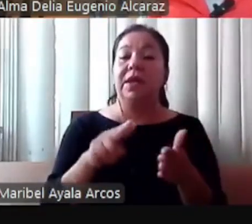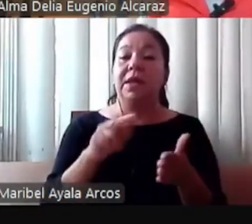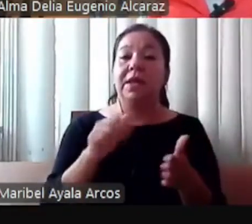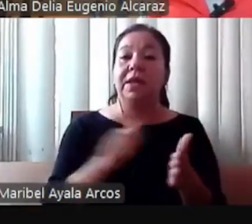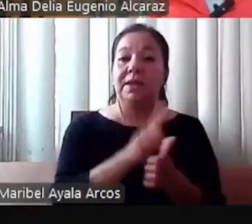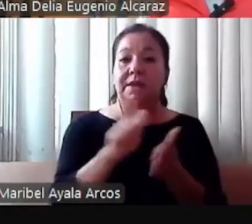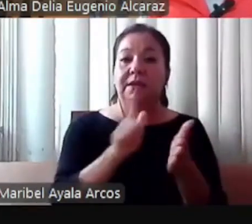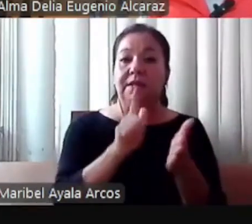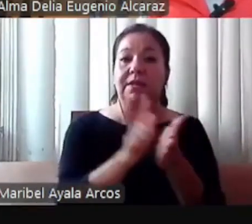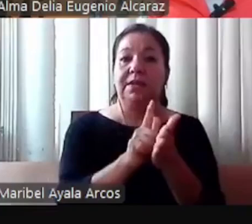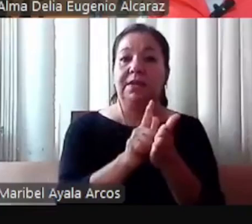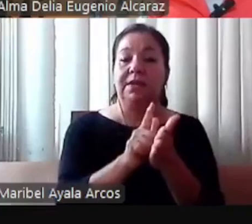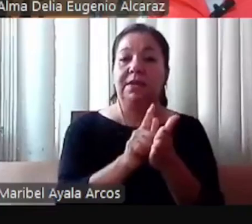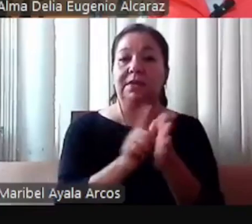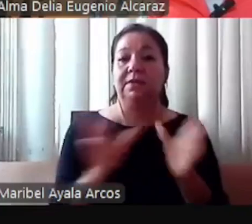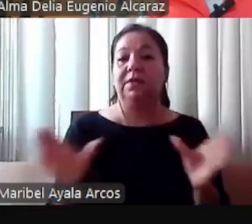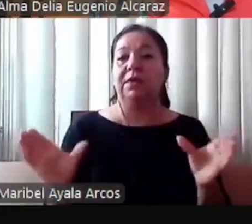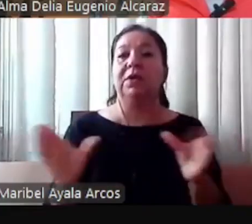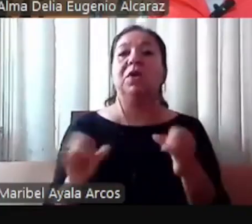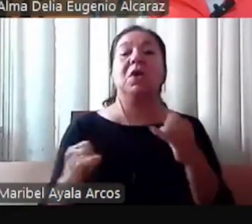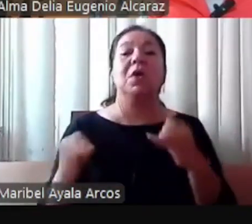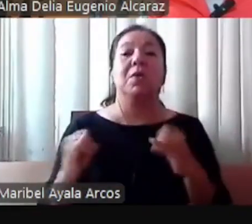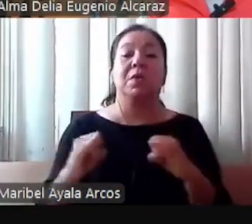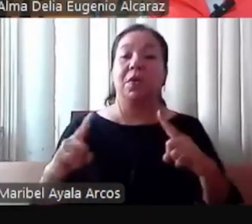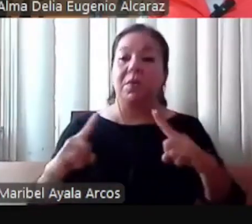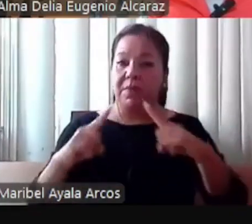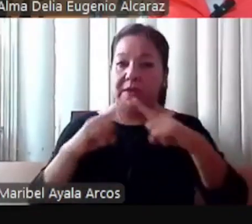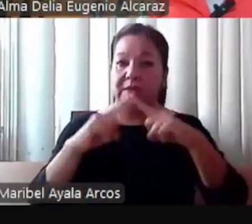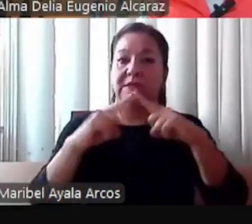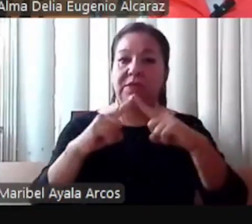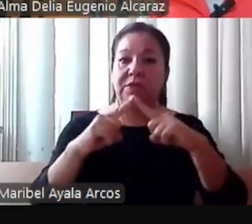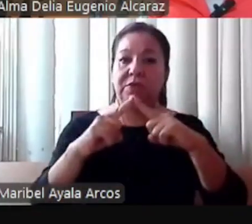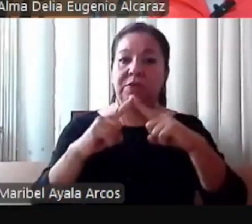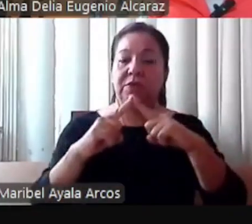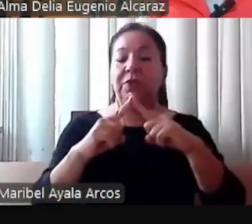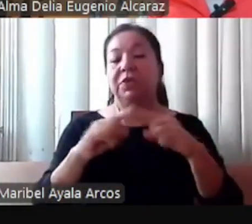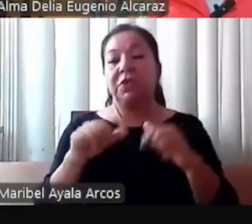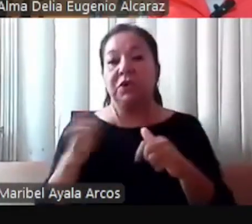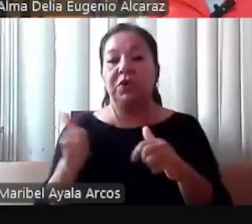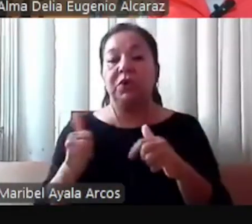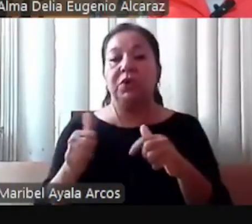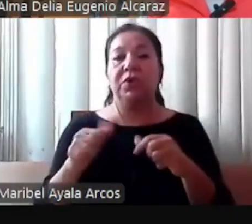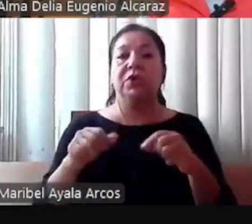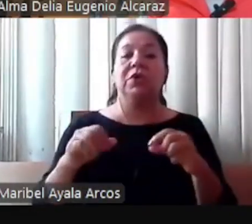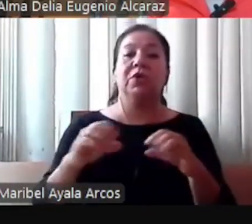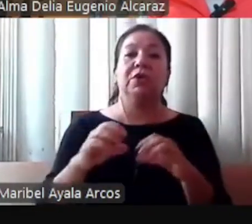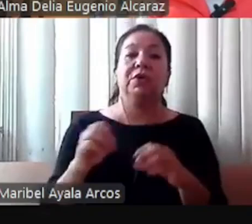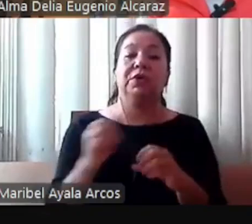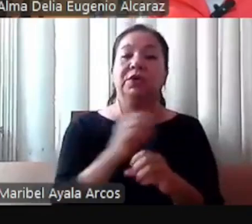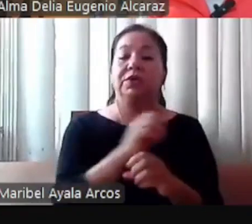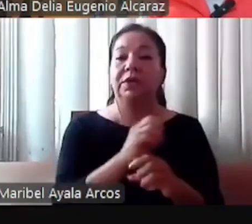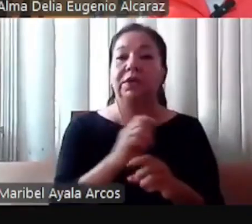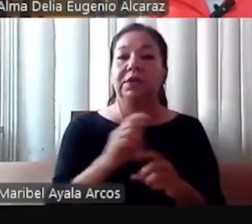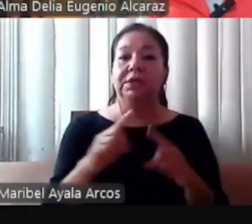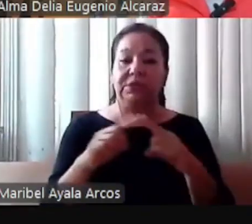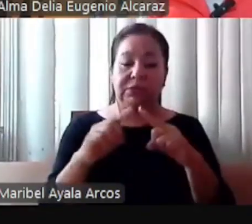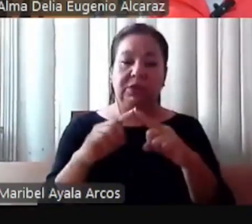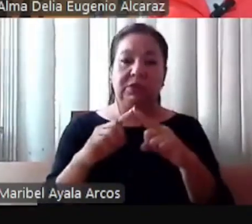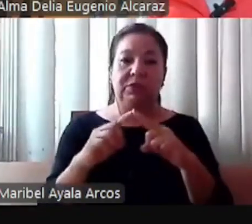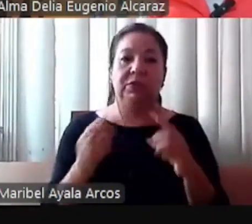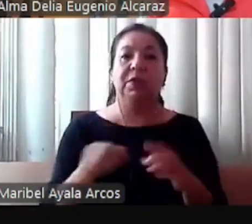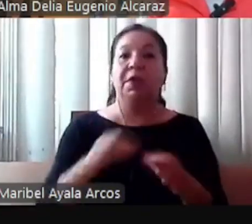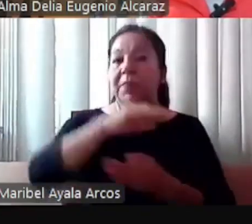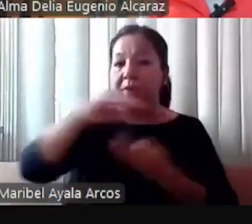para el Consejo General del Instituto como para sus órganos descentralizados, para las y los actores políticos y asimismo para todos